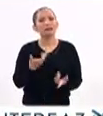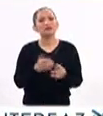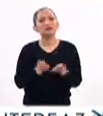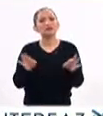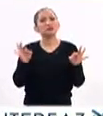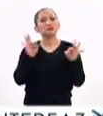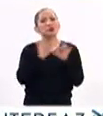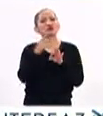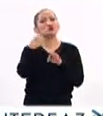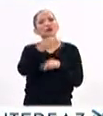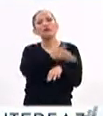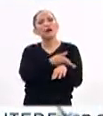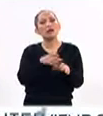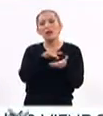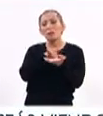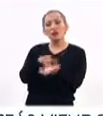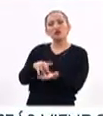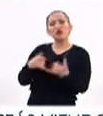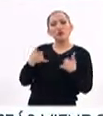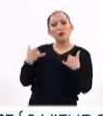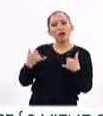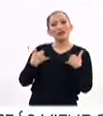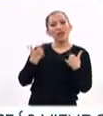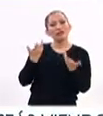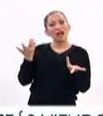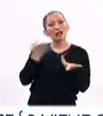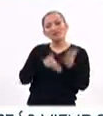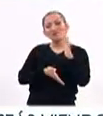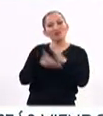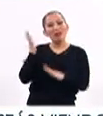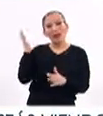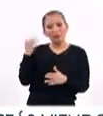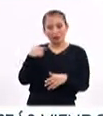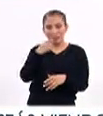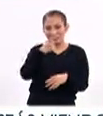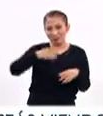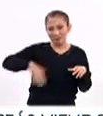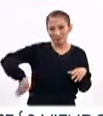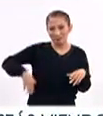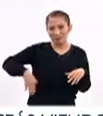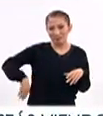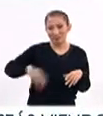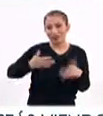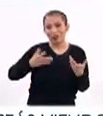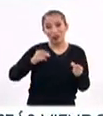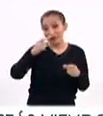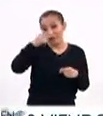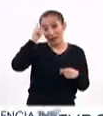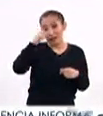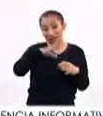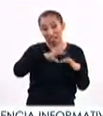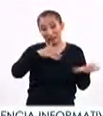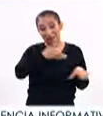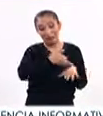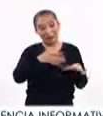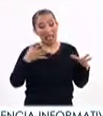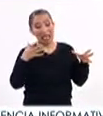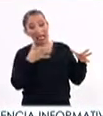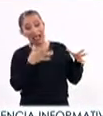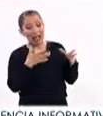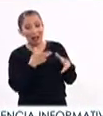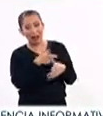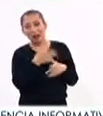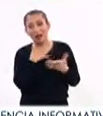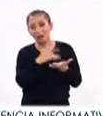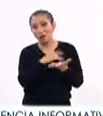es que la familia apoye a los jóvenes que toman este tipo de decisiones? Porque como bien nos dijiste, pues no es fácil despegarse de todo y